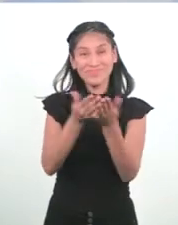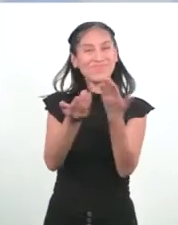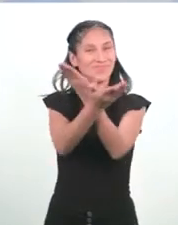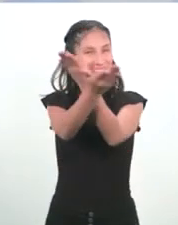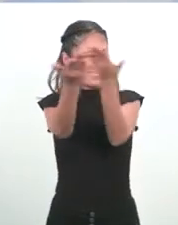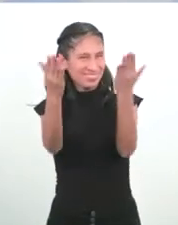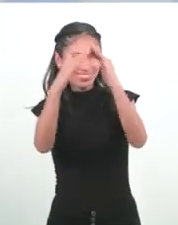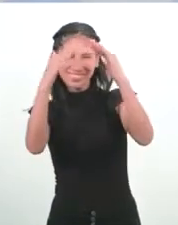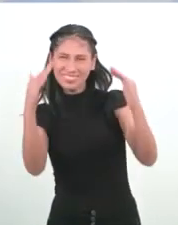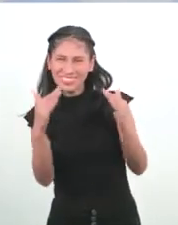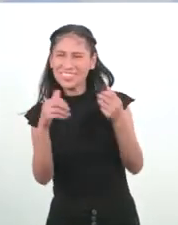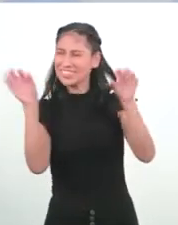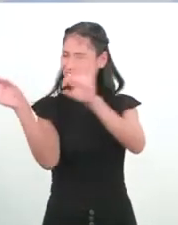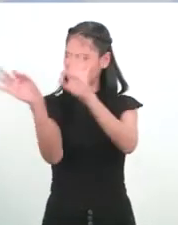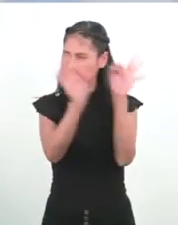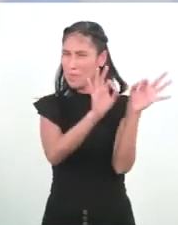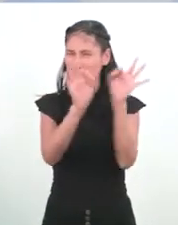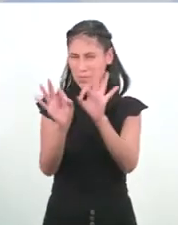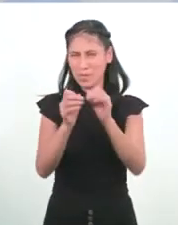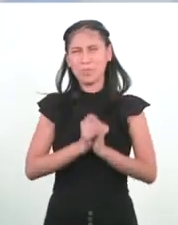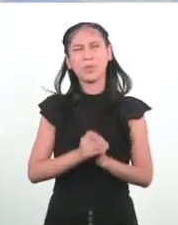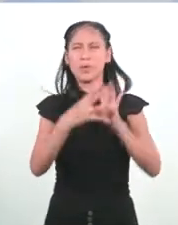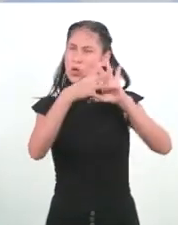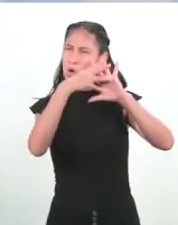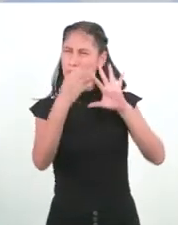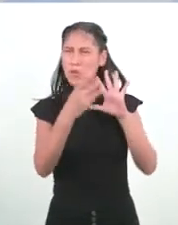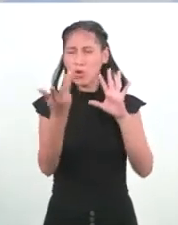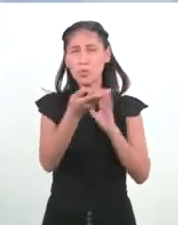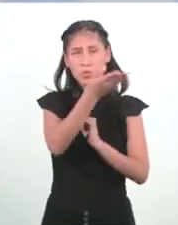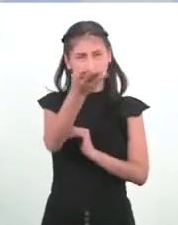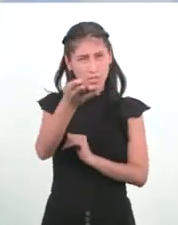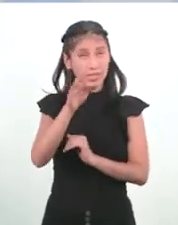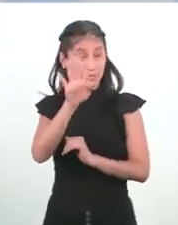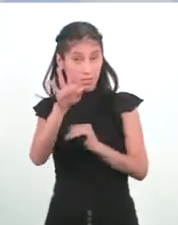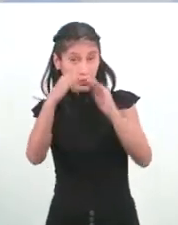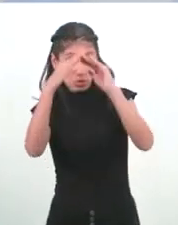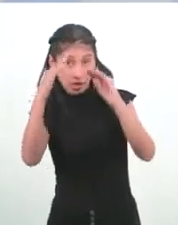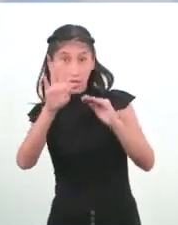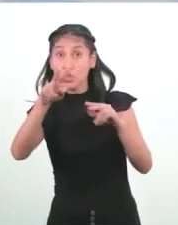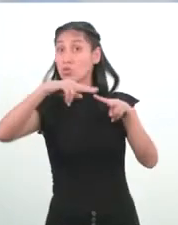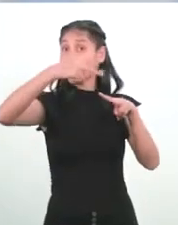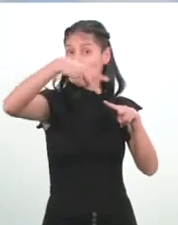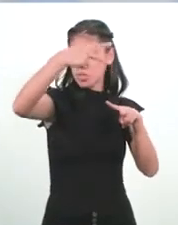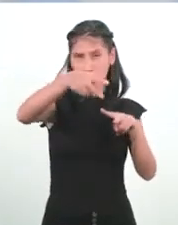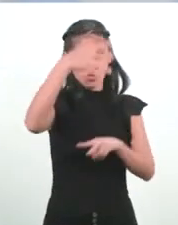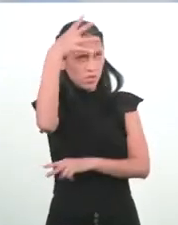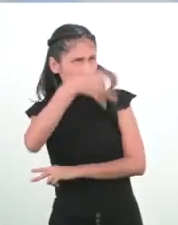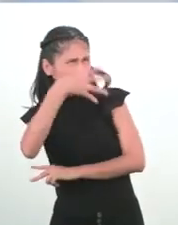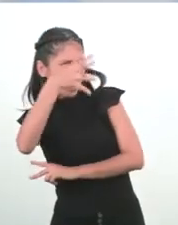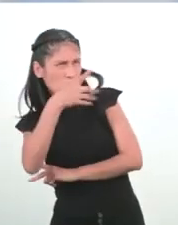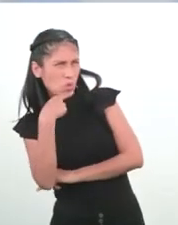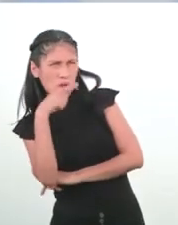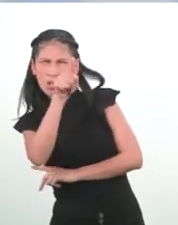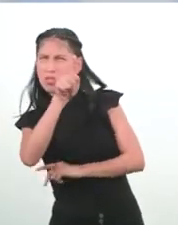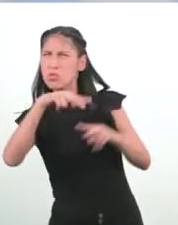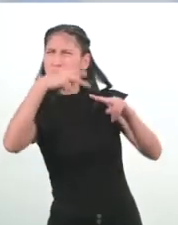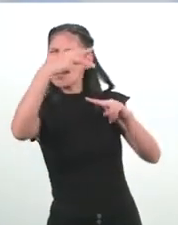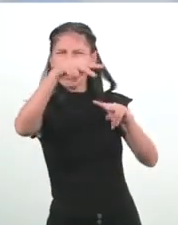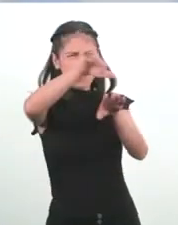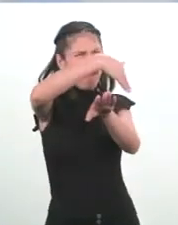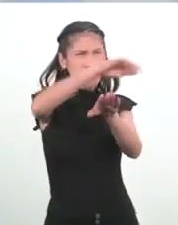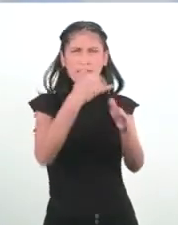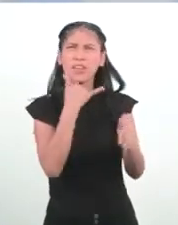Ustedes en casa, hagan lo mismo. Detecten algún problema y propongan alternativas para solucionarlo y así afrontar cualquier